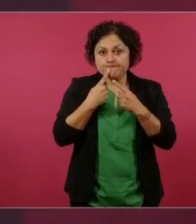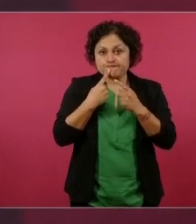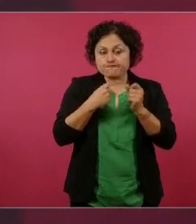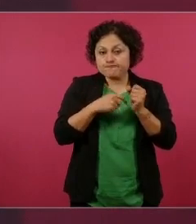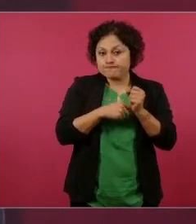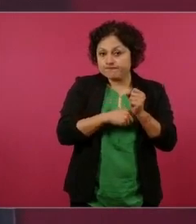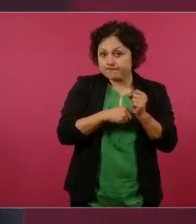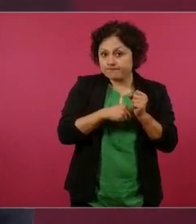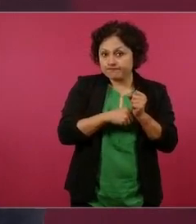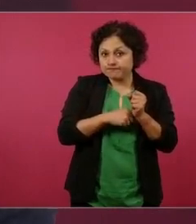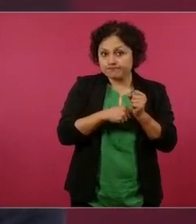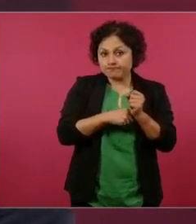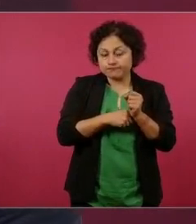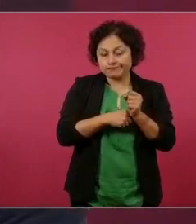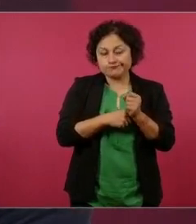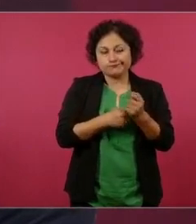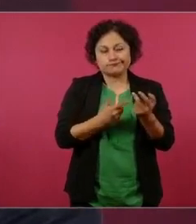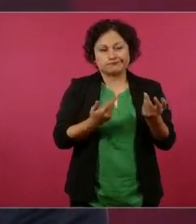tan